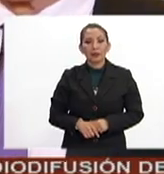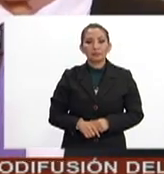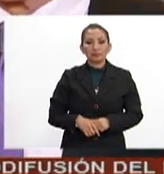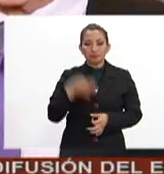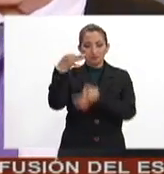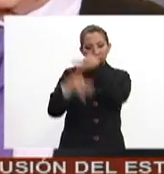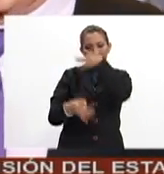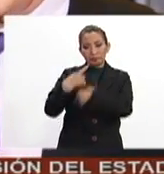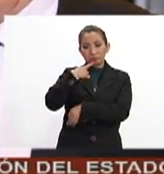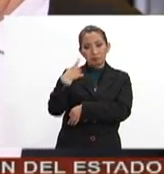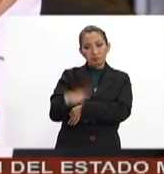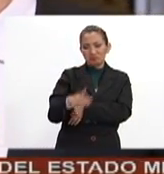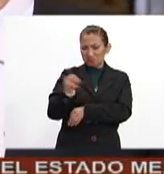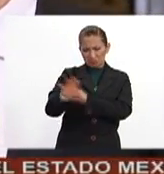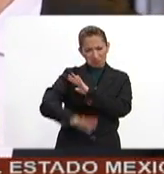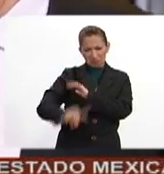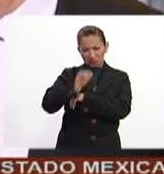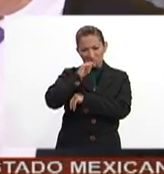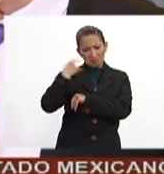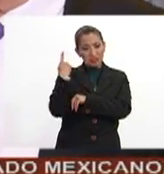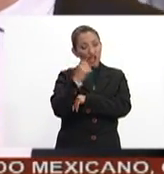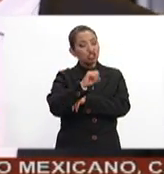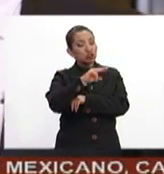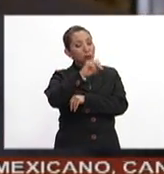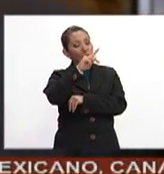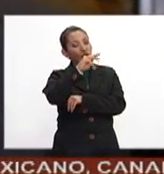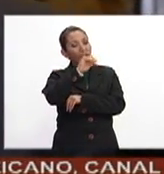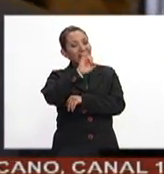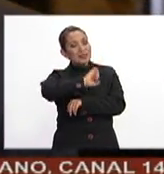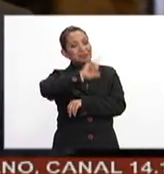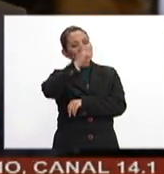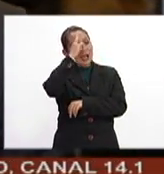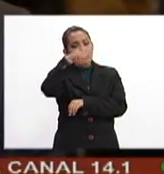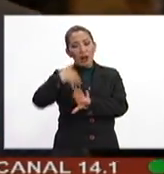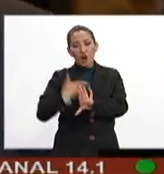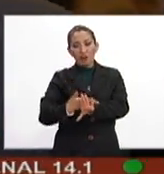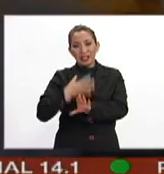Un tribunal declaró infundadas las quejas del subprocurador especializado en